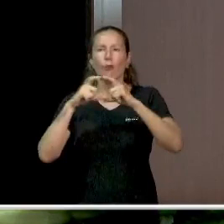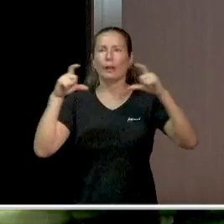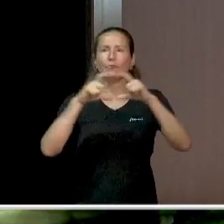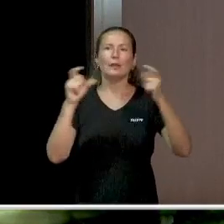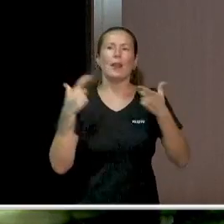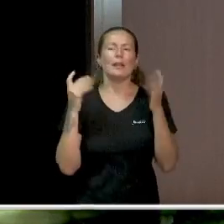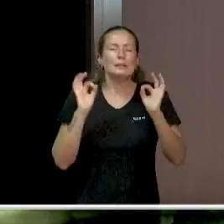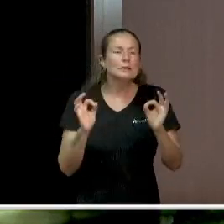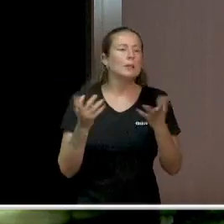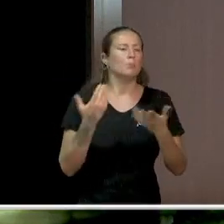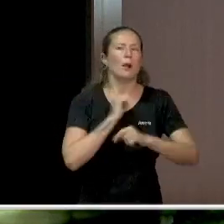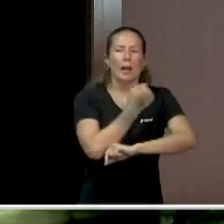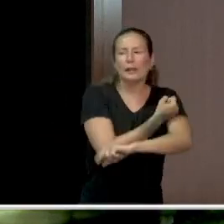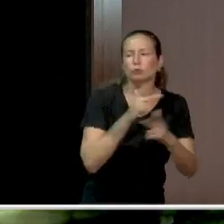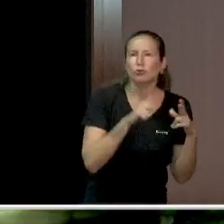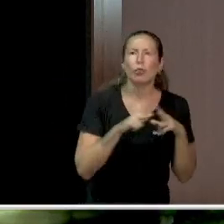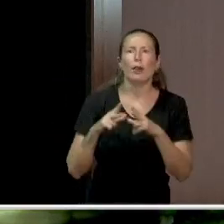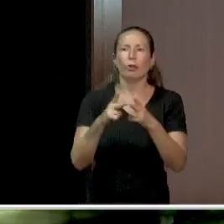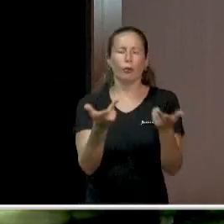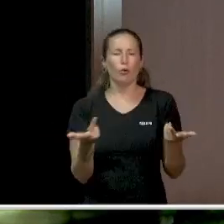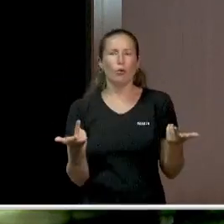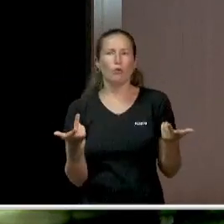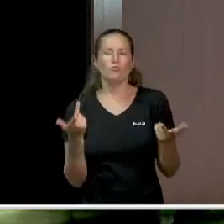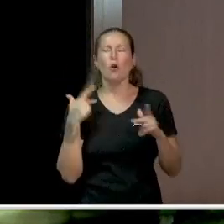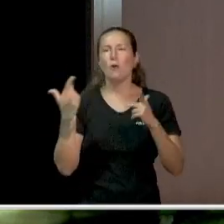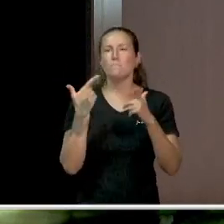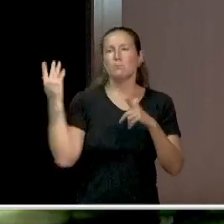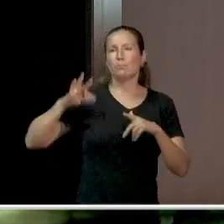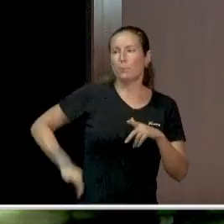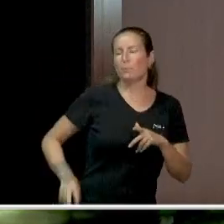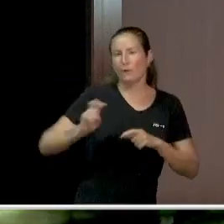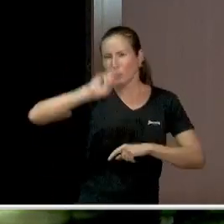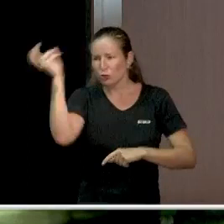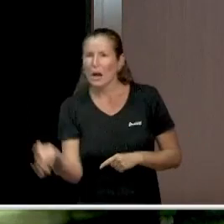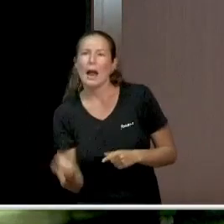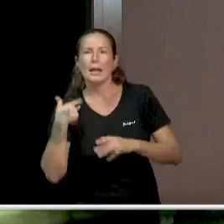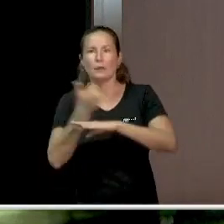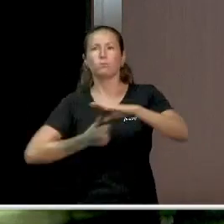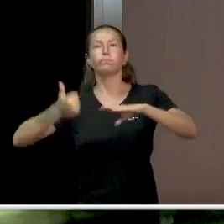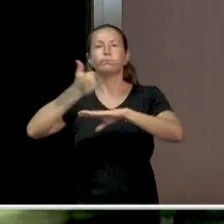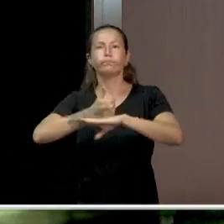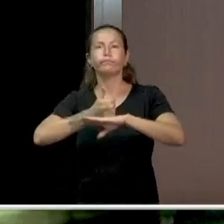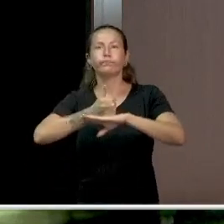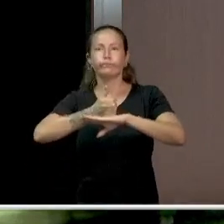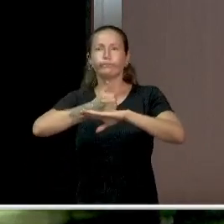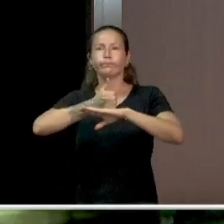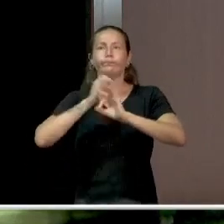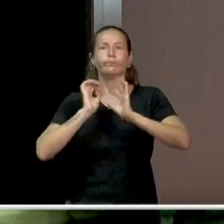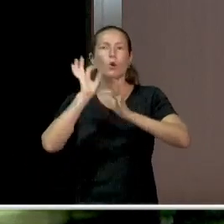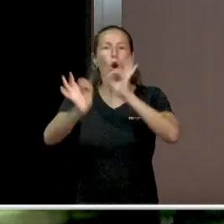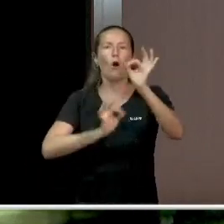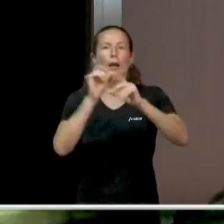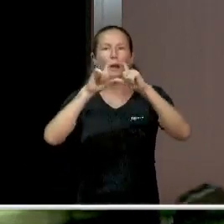registro asociativo, académicos, profesionales, altos cargos de